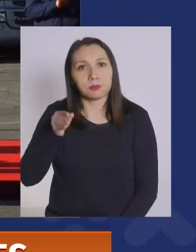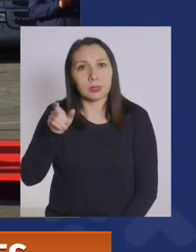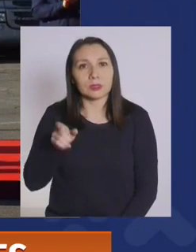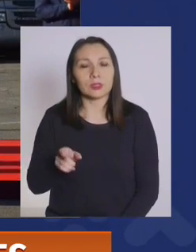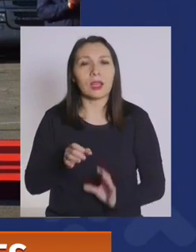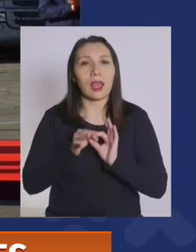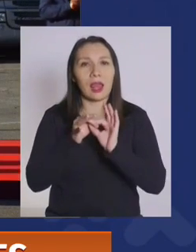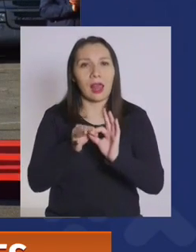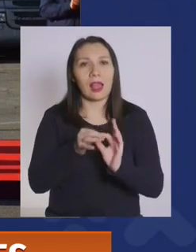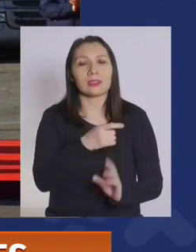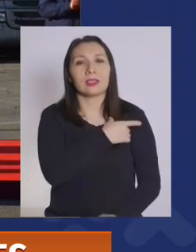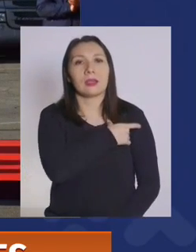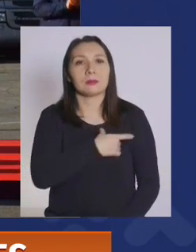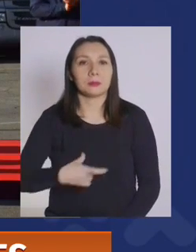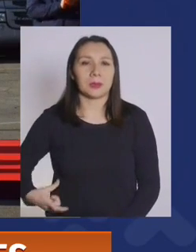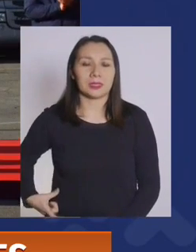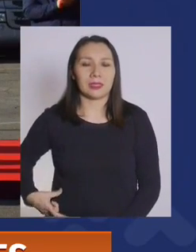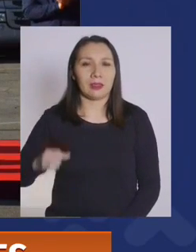excelencia.